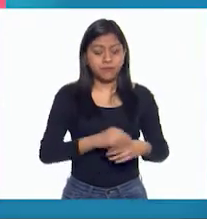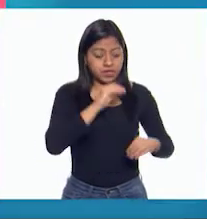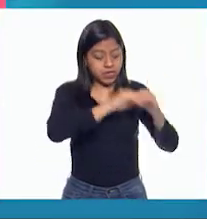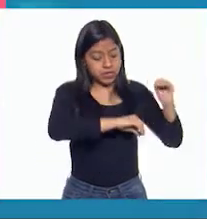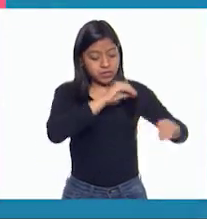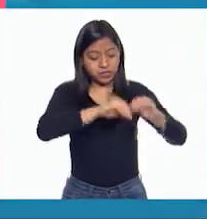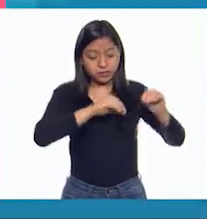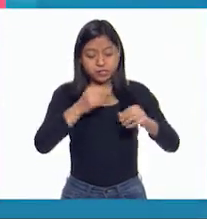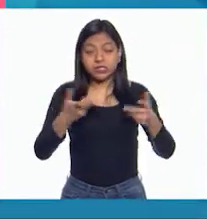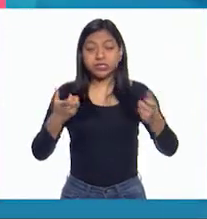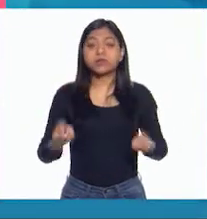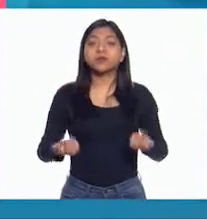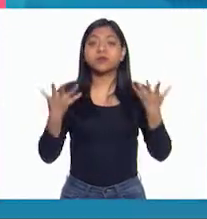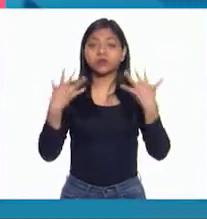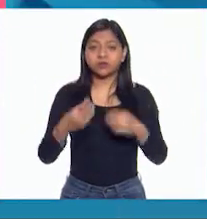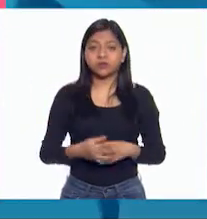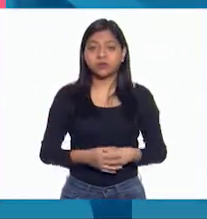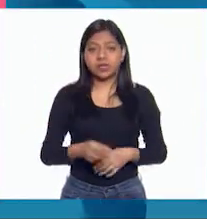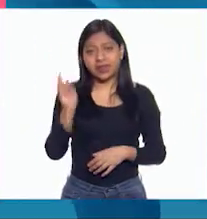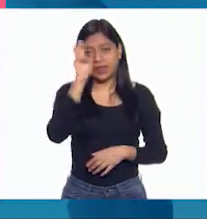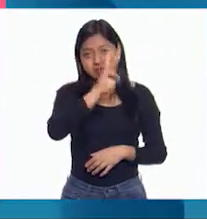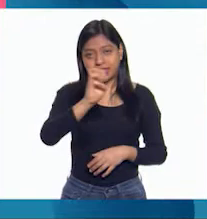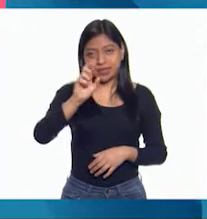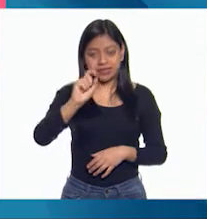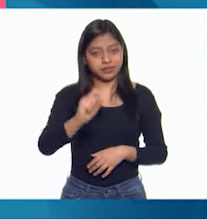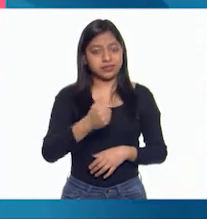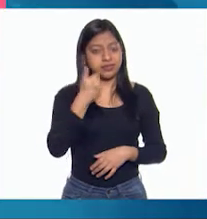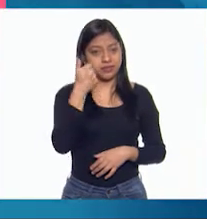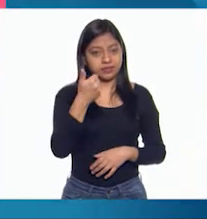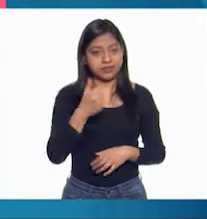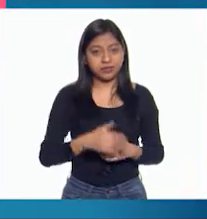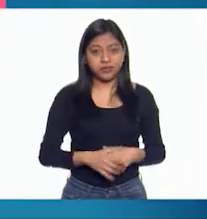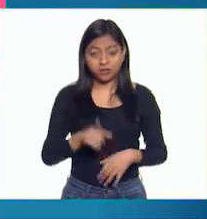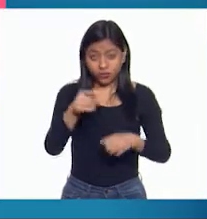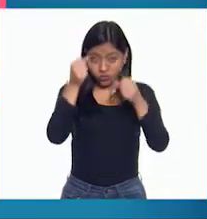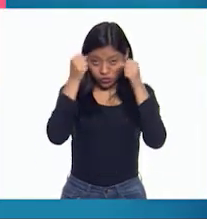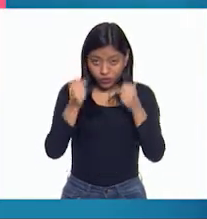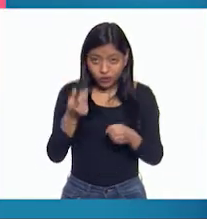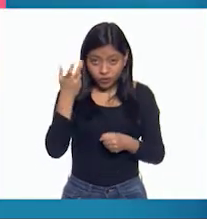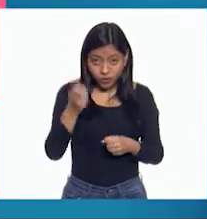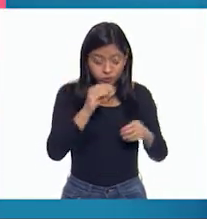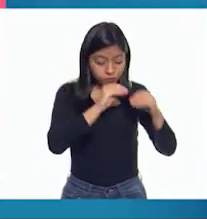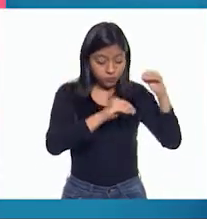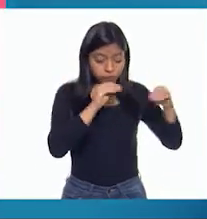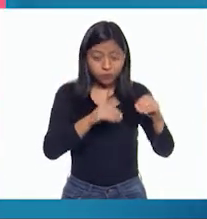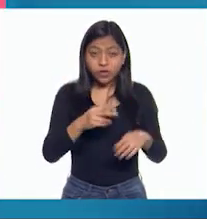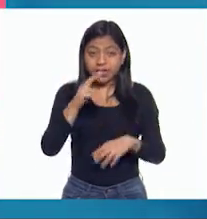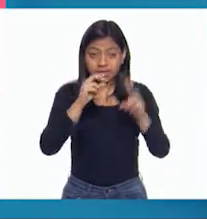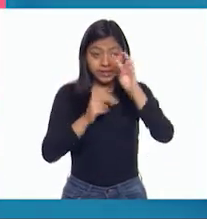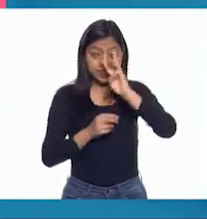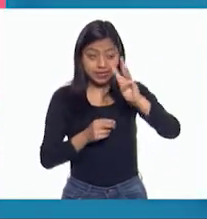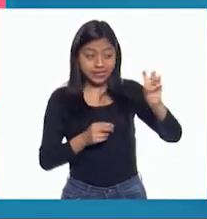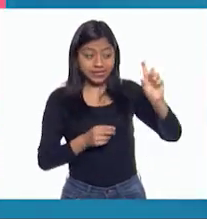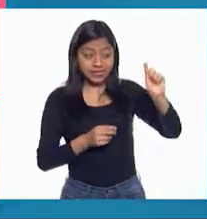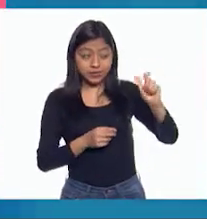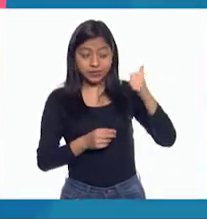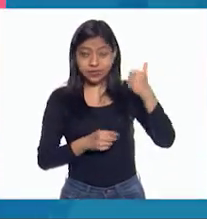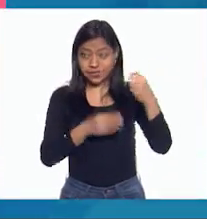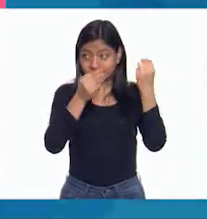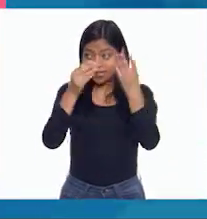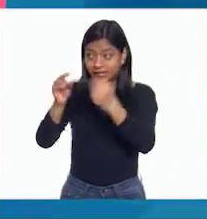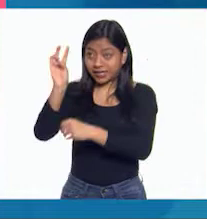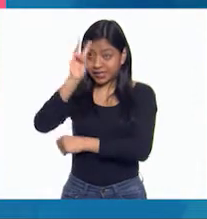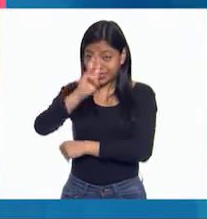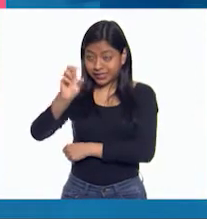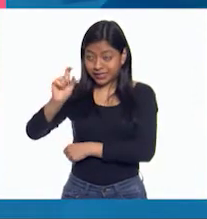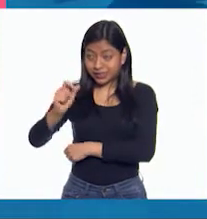juntaste material? Para un total de 326 recuerdos. ¿Y estás seguro de la cantidad de niños y niñas que hay en cada grupo? La verdad es que